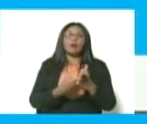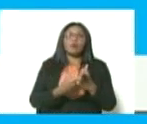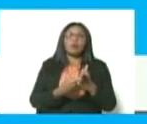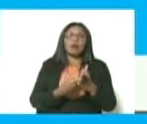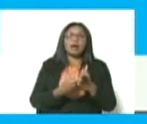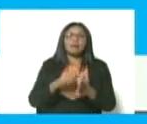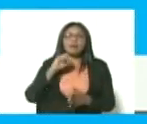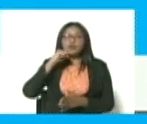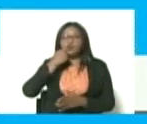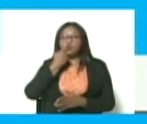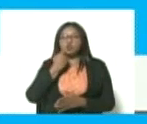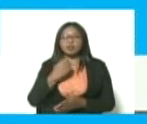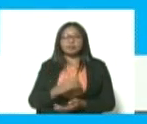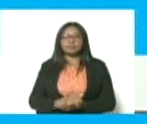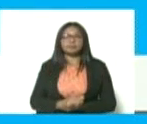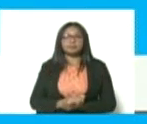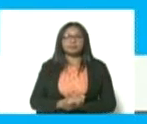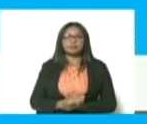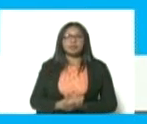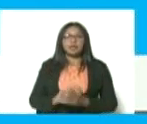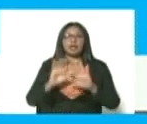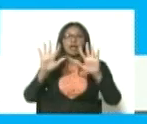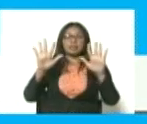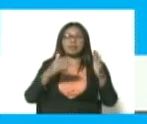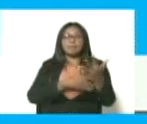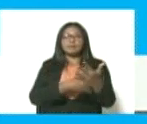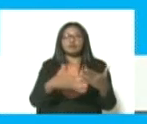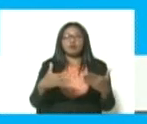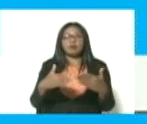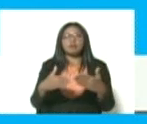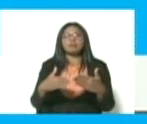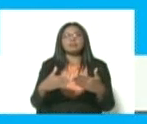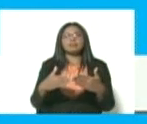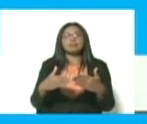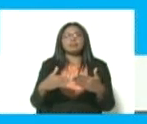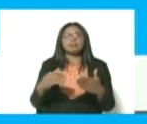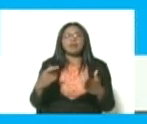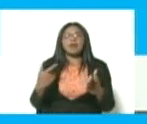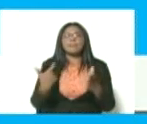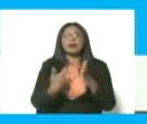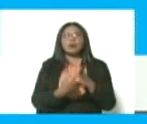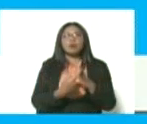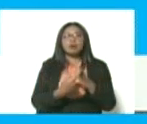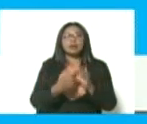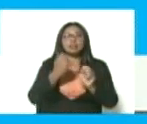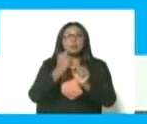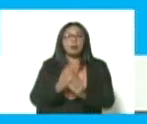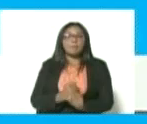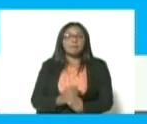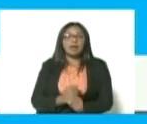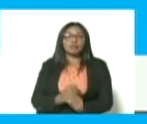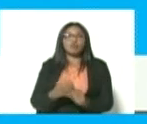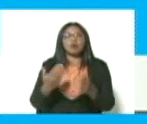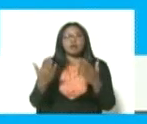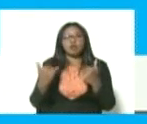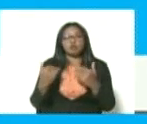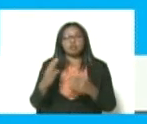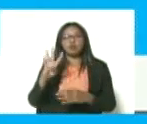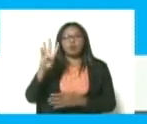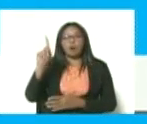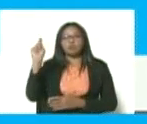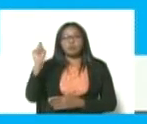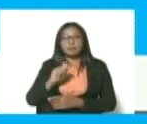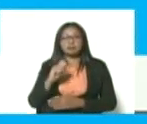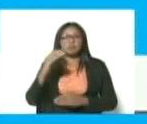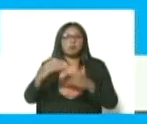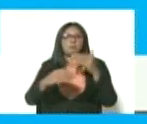Sputnik V, en las 10 millones de vacunas que deben llegar en este cuatrimestre de manera